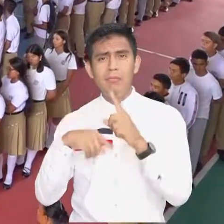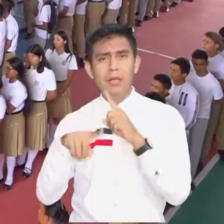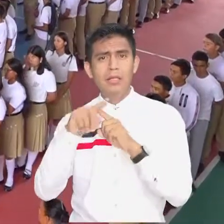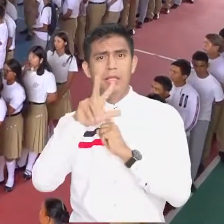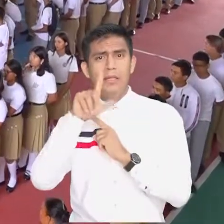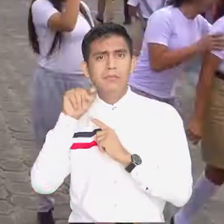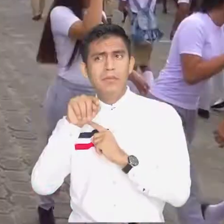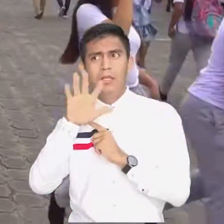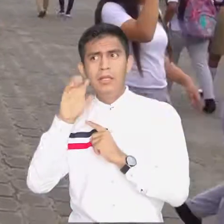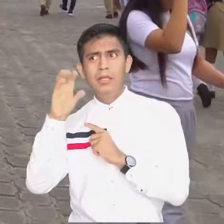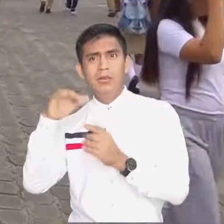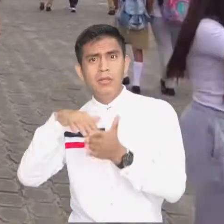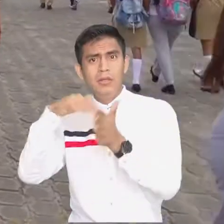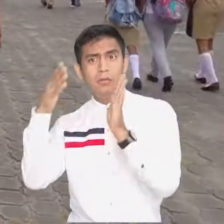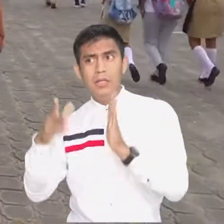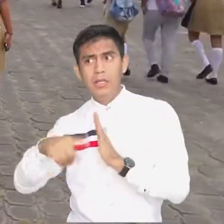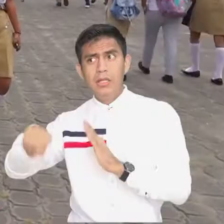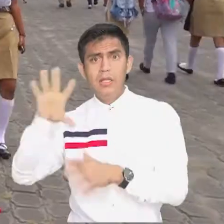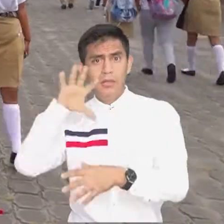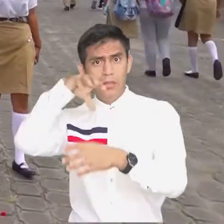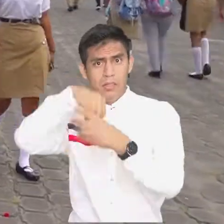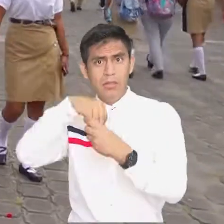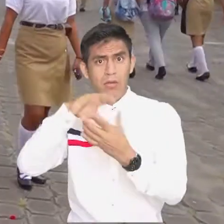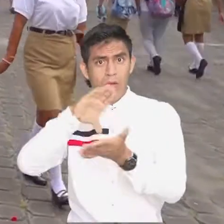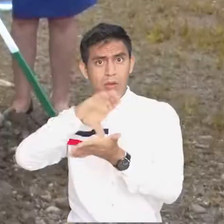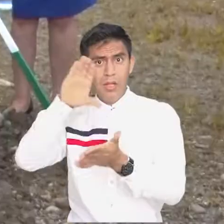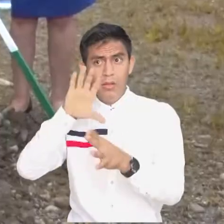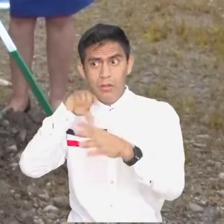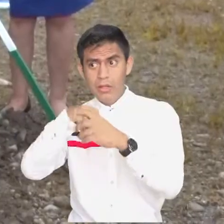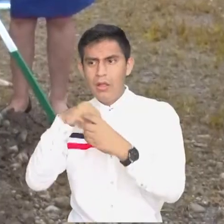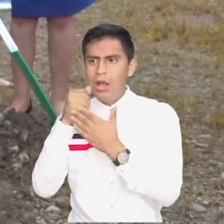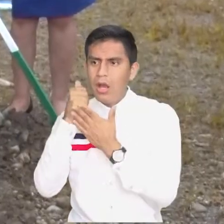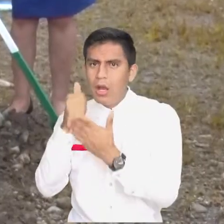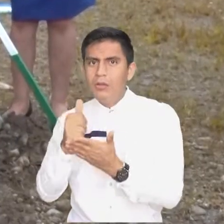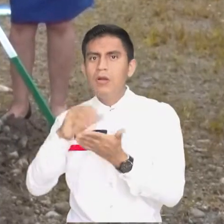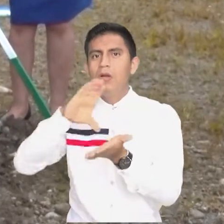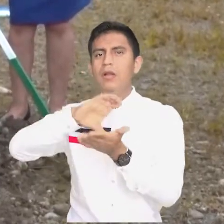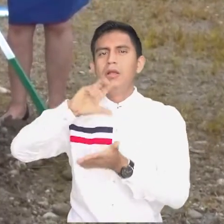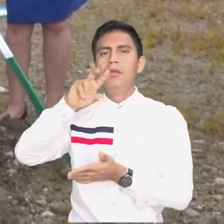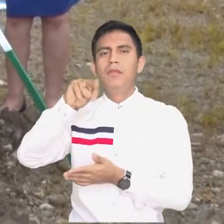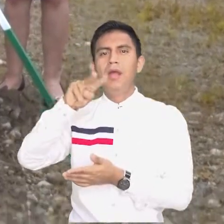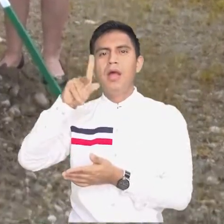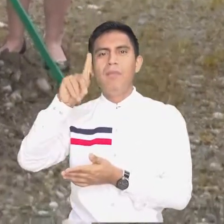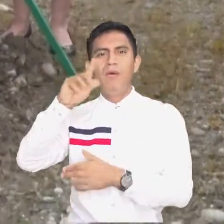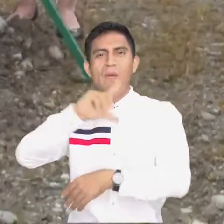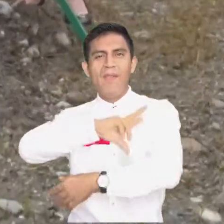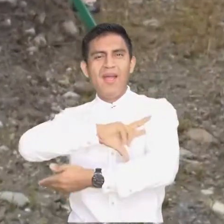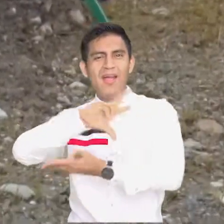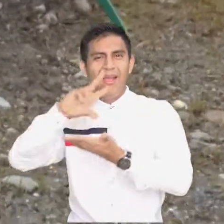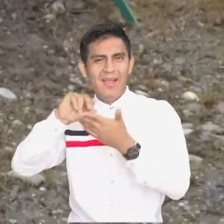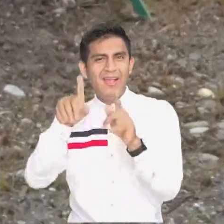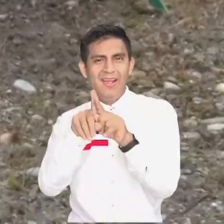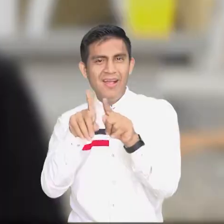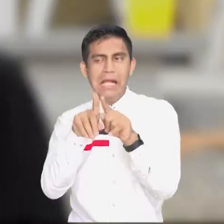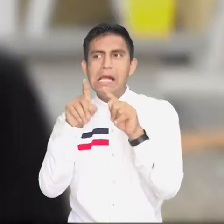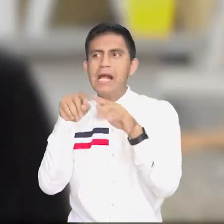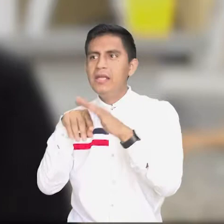de los 3.500 estudiantes que actualmente se educan, estamos mejorando la infraestructura de la unidad educativa